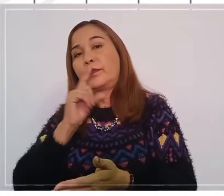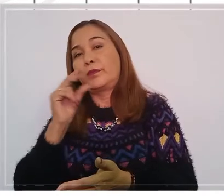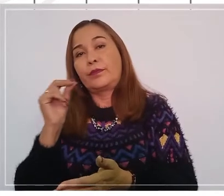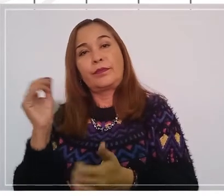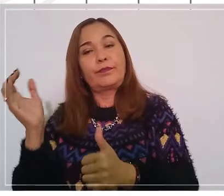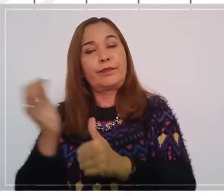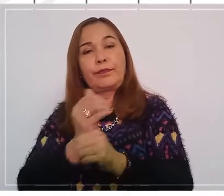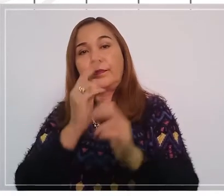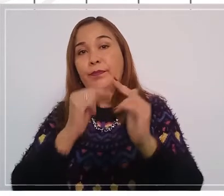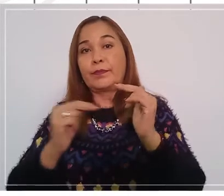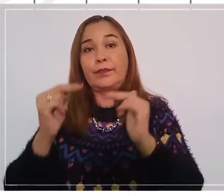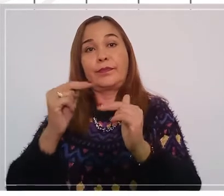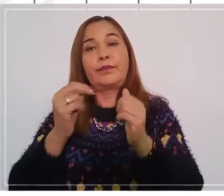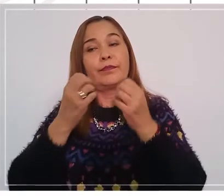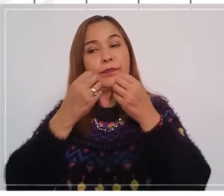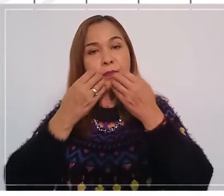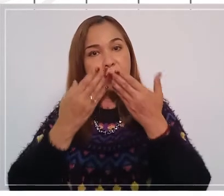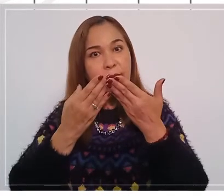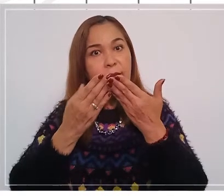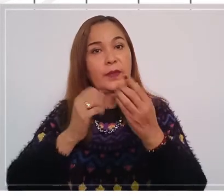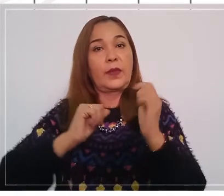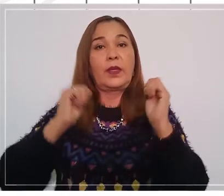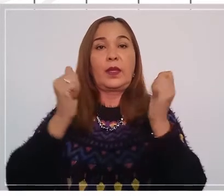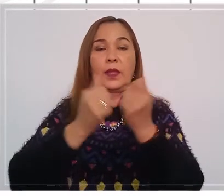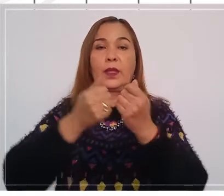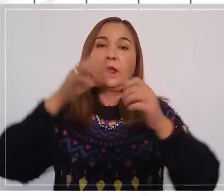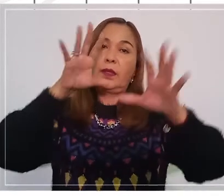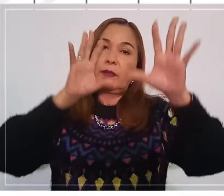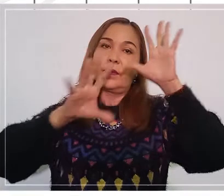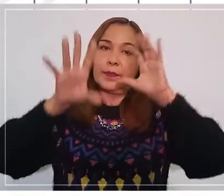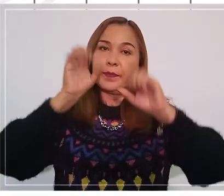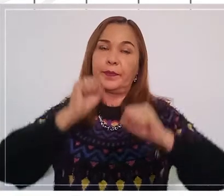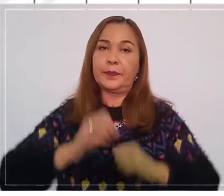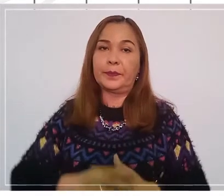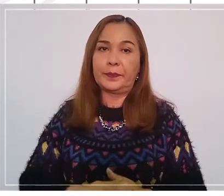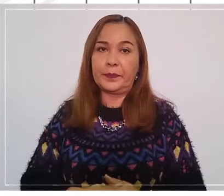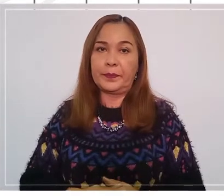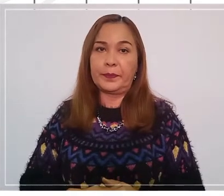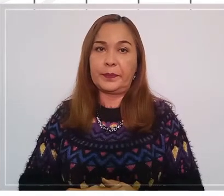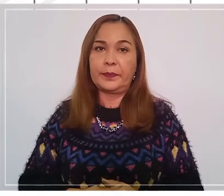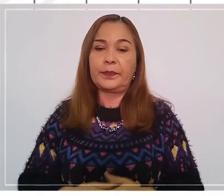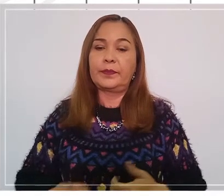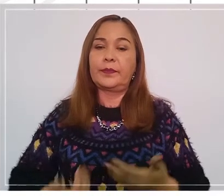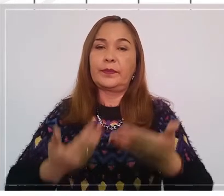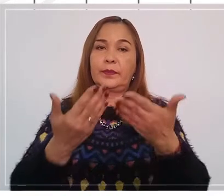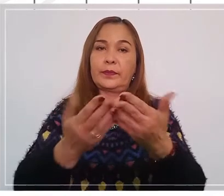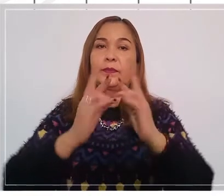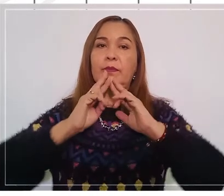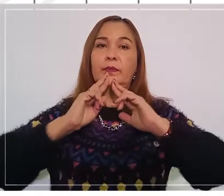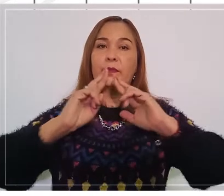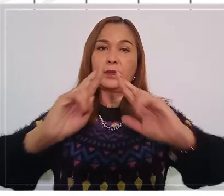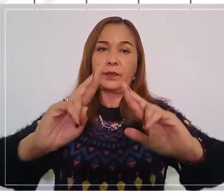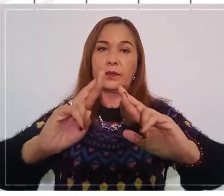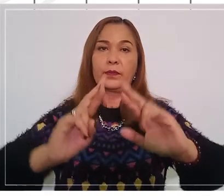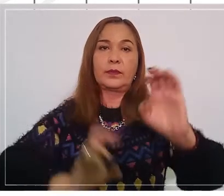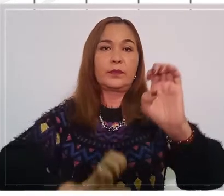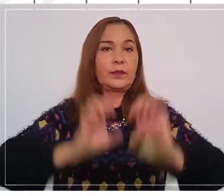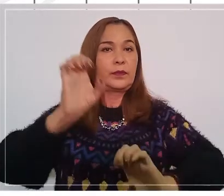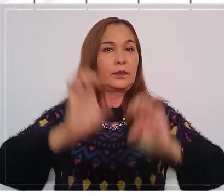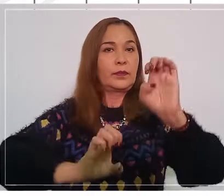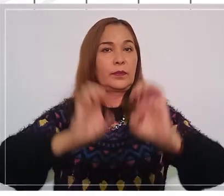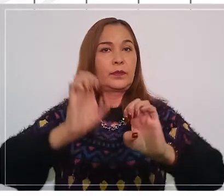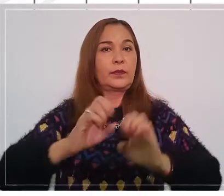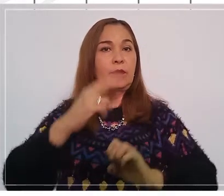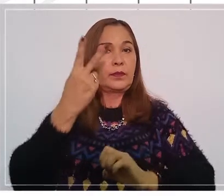alcanzaron los niveles de suficiencia en las áreas de aprendizaje entrega de los resultados de la evaluación